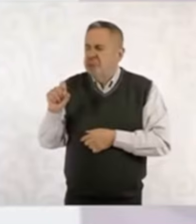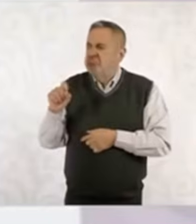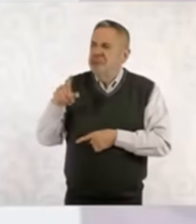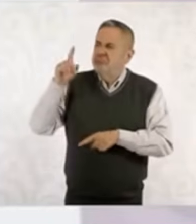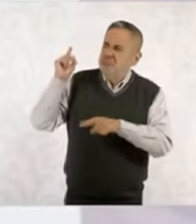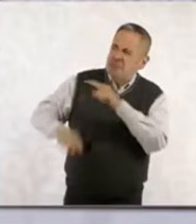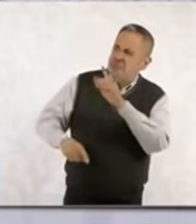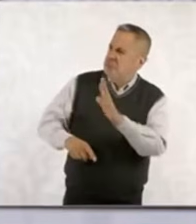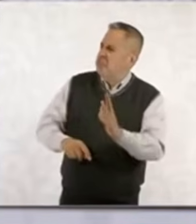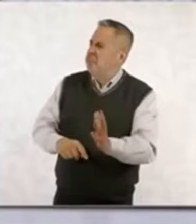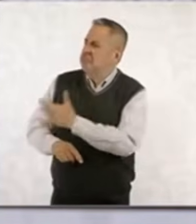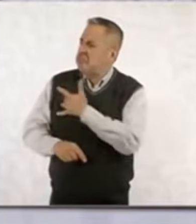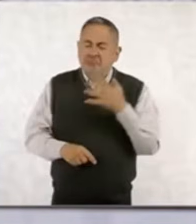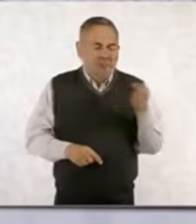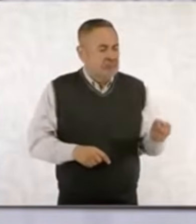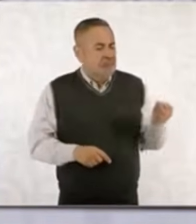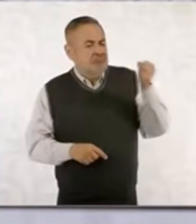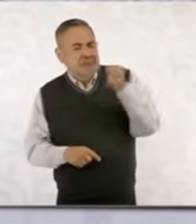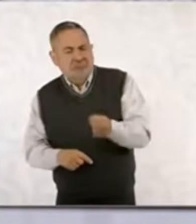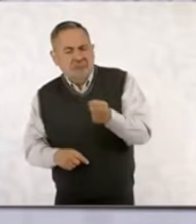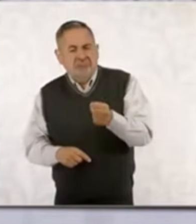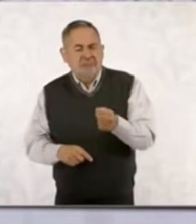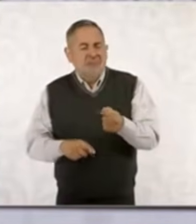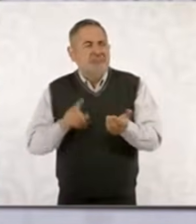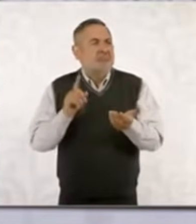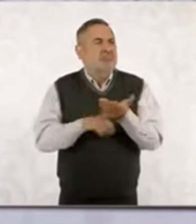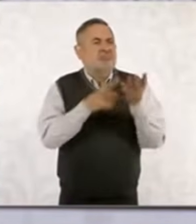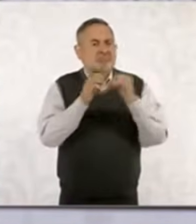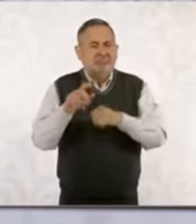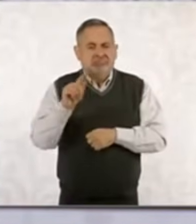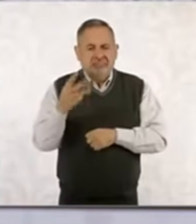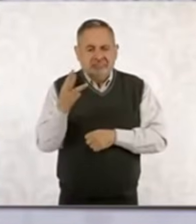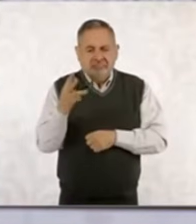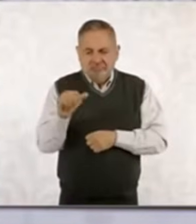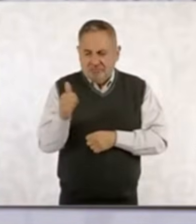de Estado en 1973, el 11 de septiembre,